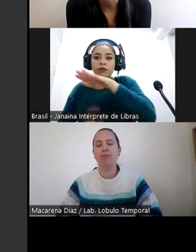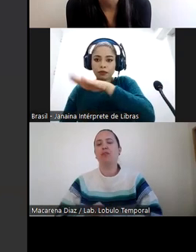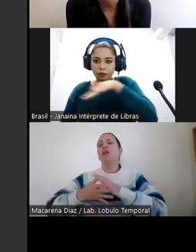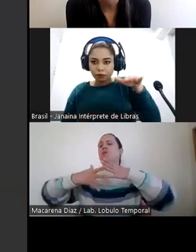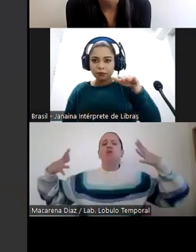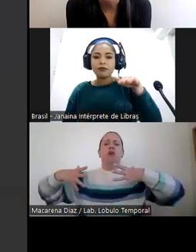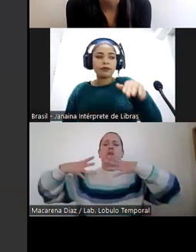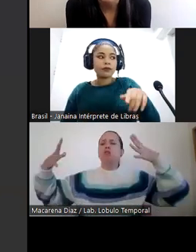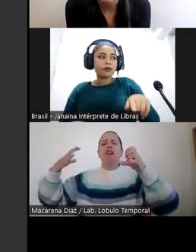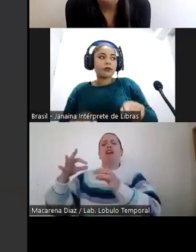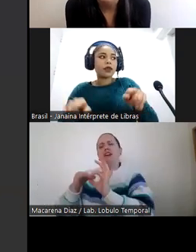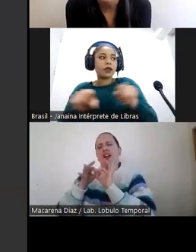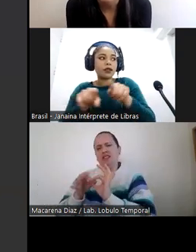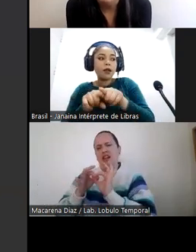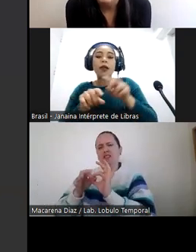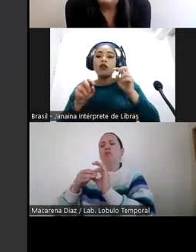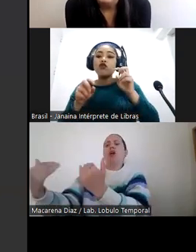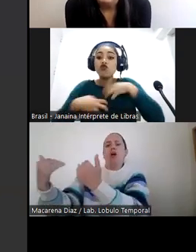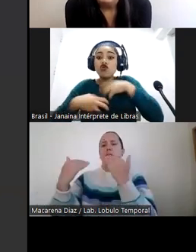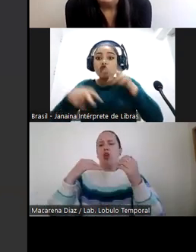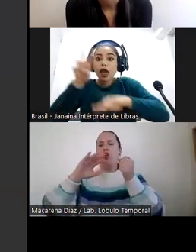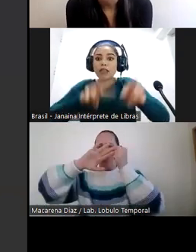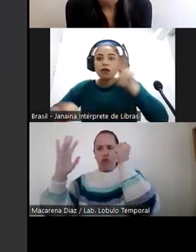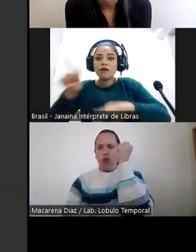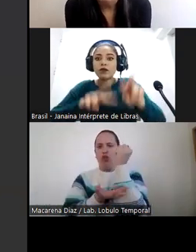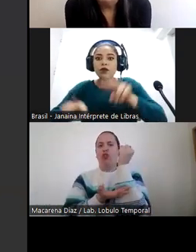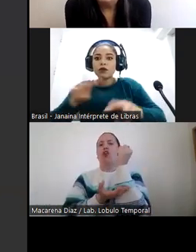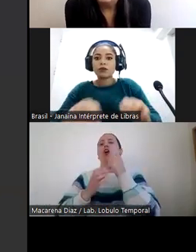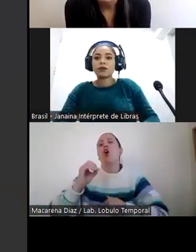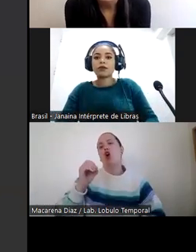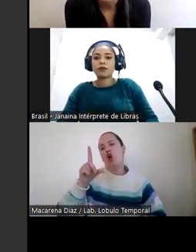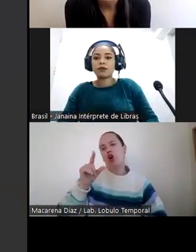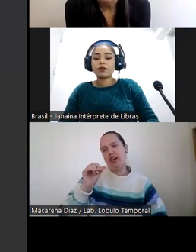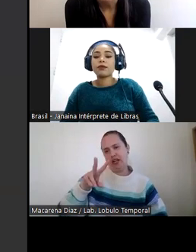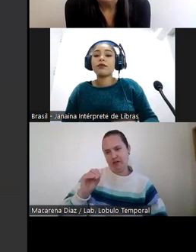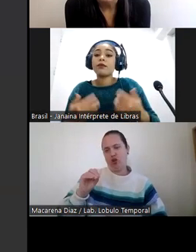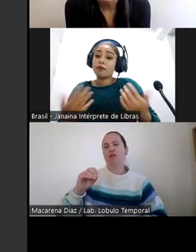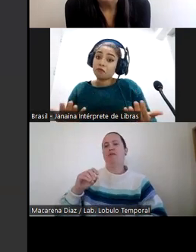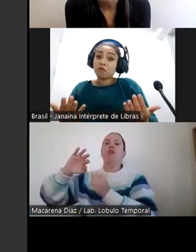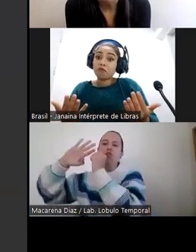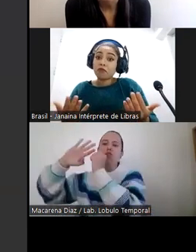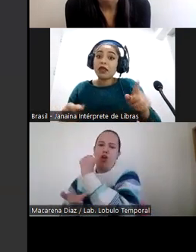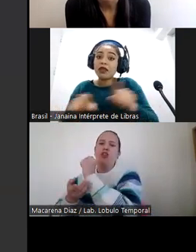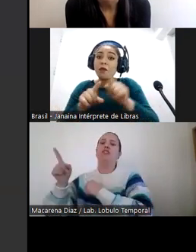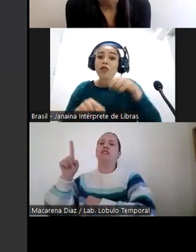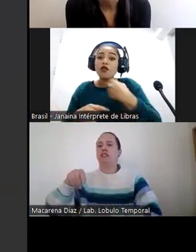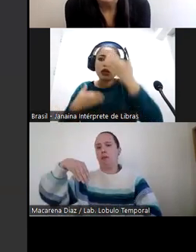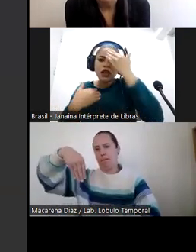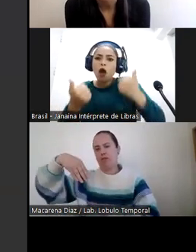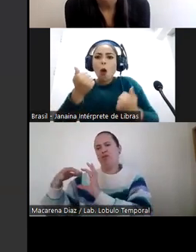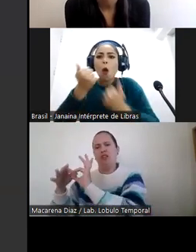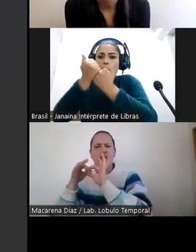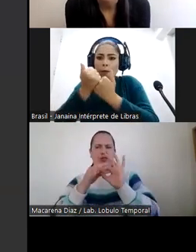que puedan acceder de manera visual a él. Y, bueno, por supuesto que agradecemos el apoyo que hemos recibido